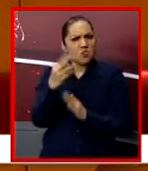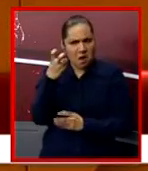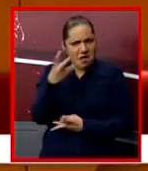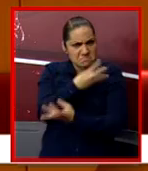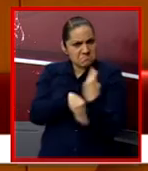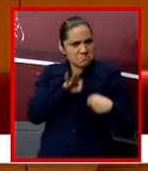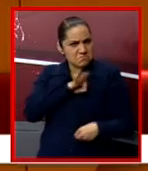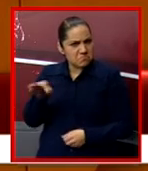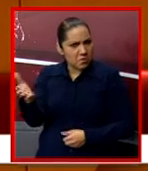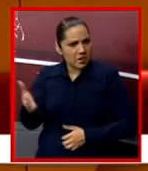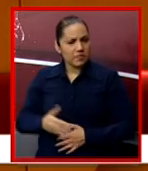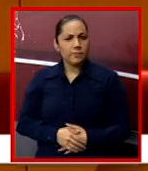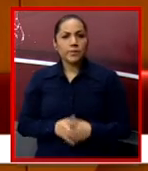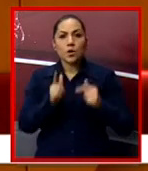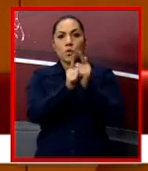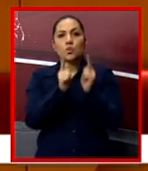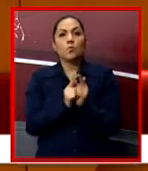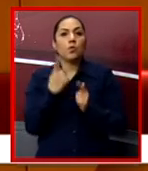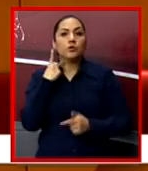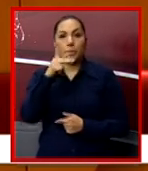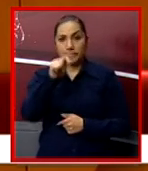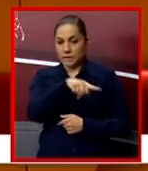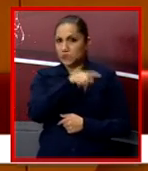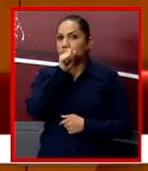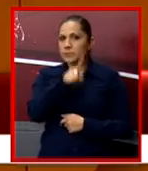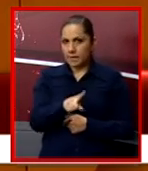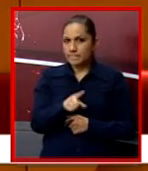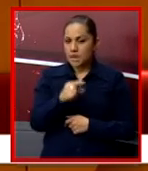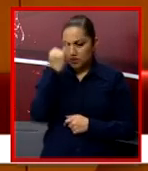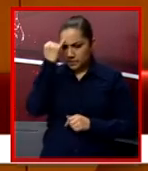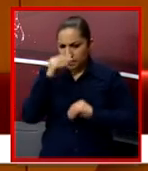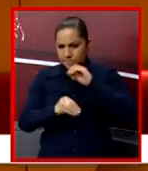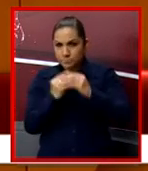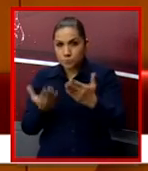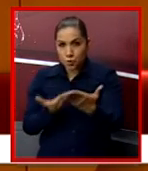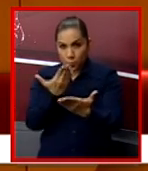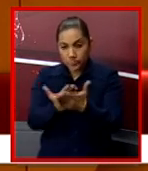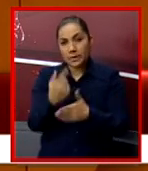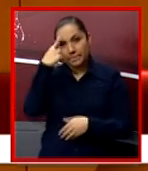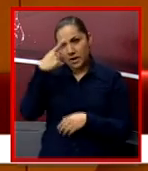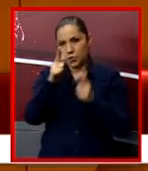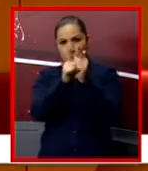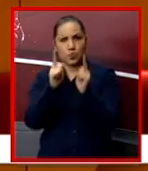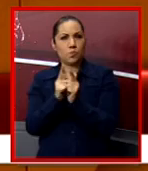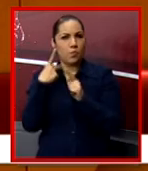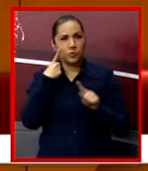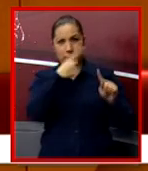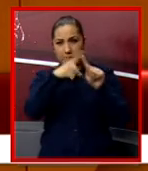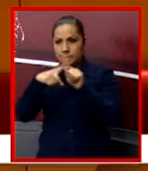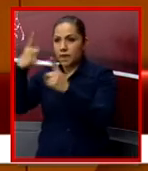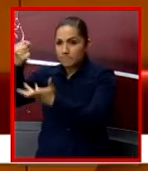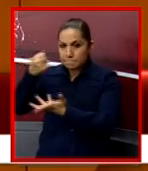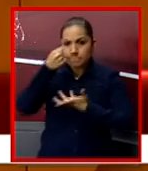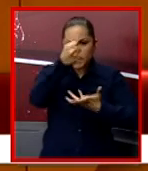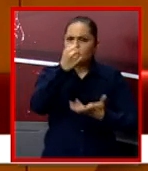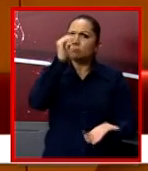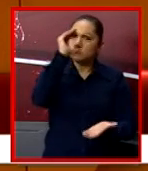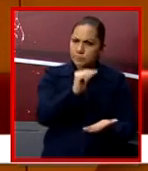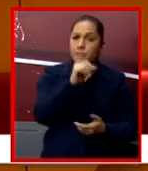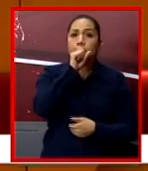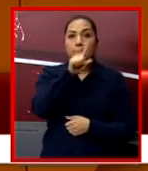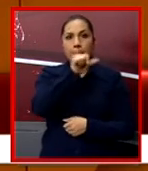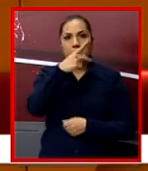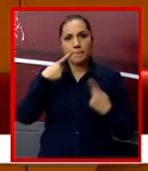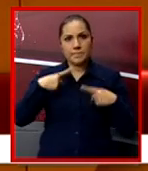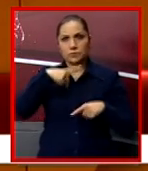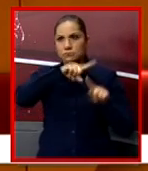La fracción del Partido del Trabajo también propuso que se elimine el financiamiento de los partidos políticos, se disminuya a la mitad los sueldos de los altos funcionarios y se